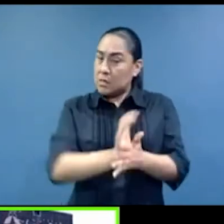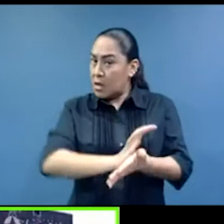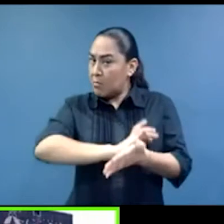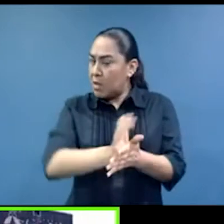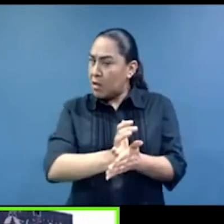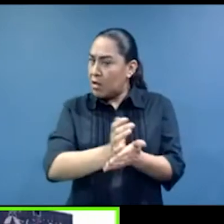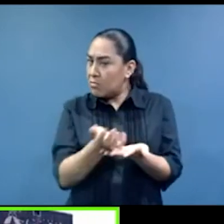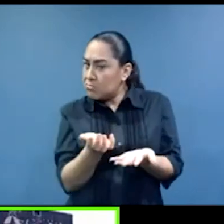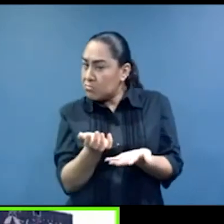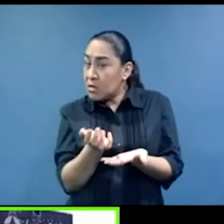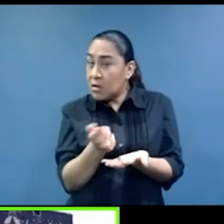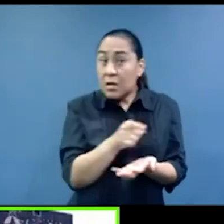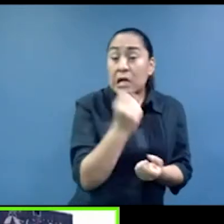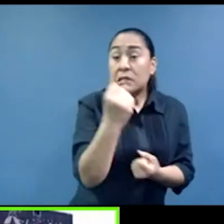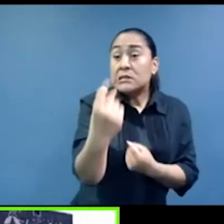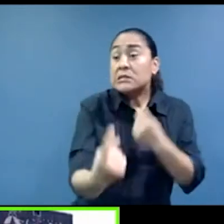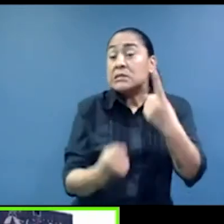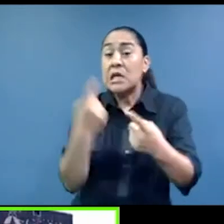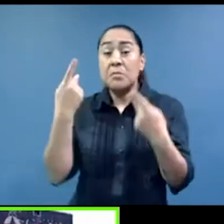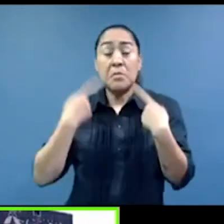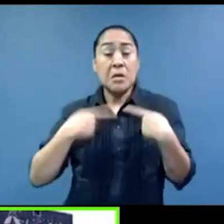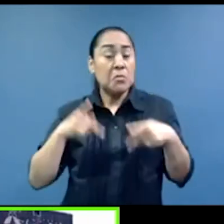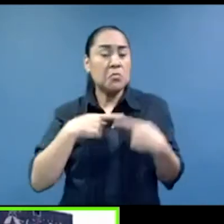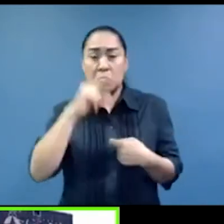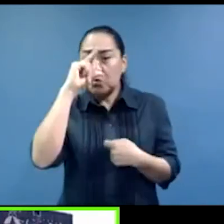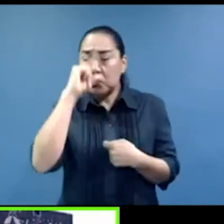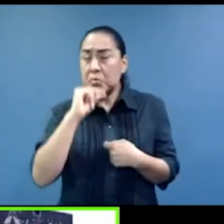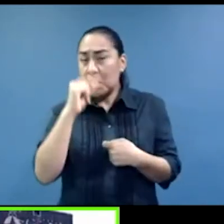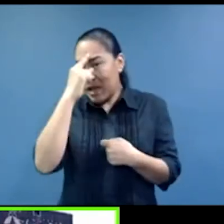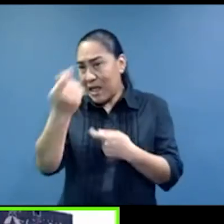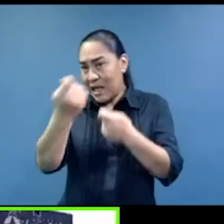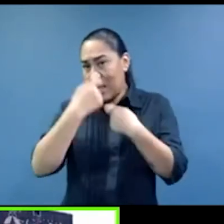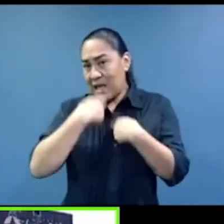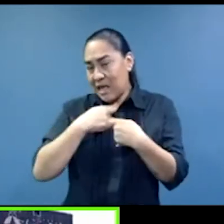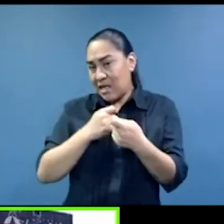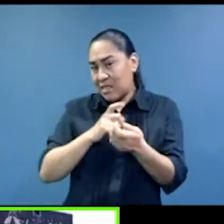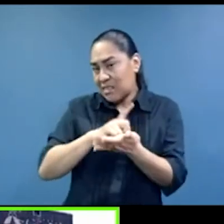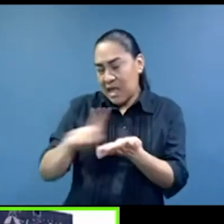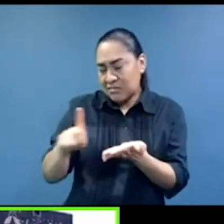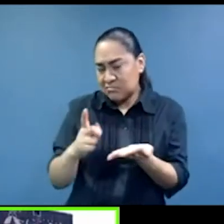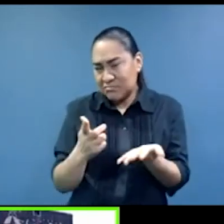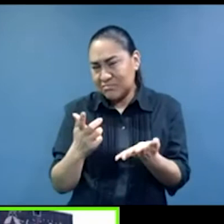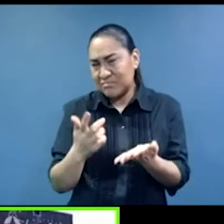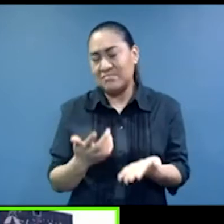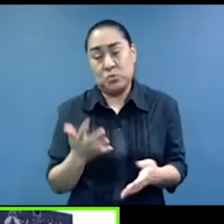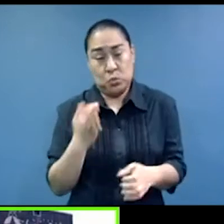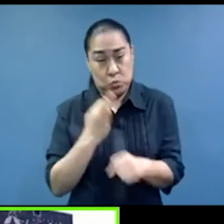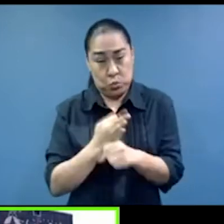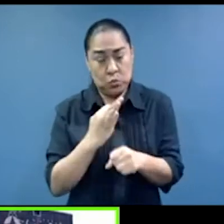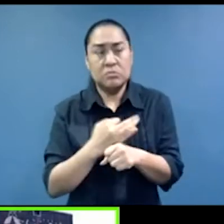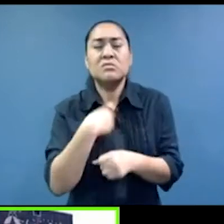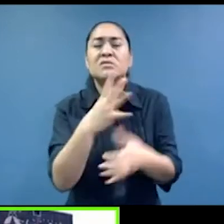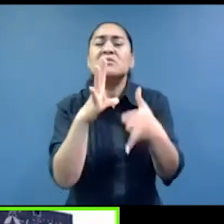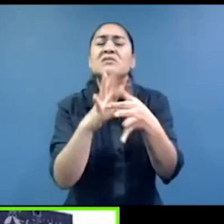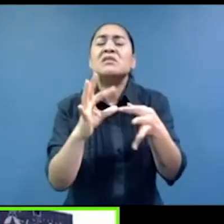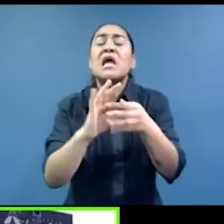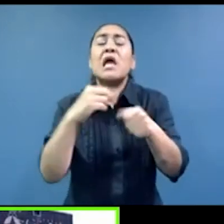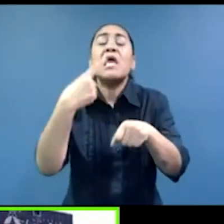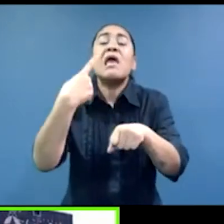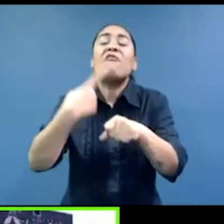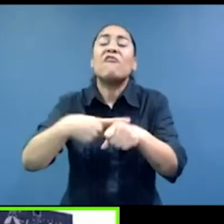no todas las personas podemos tener ese acceso. Y estoy hablando de una enfermedad,